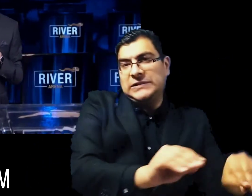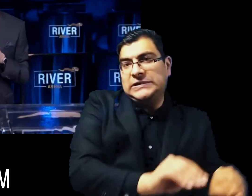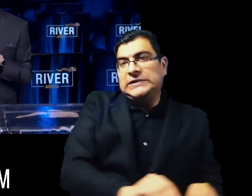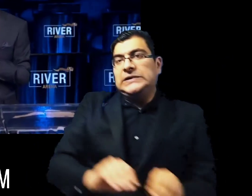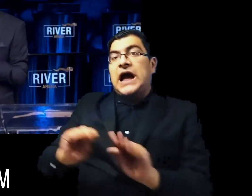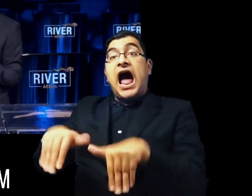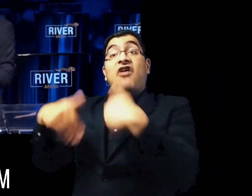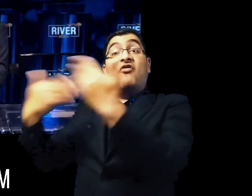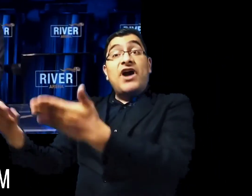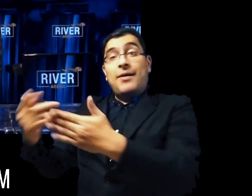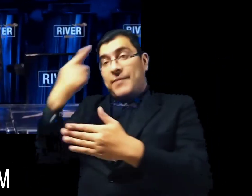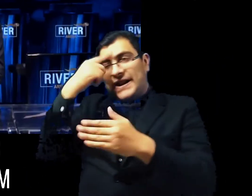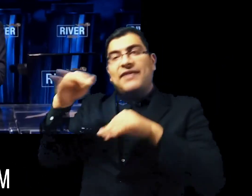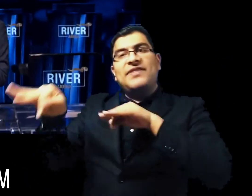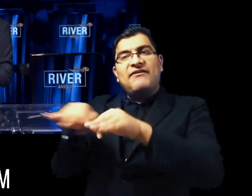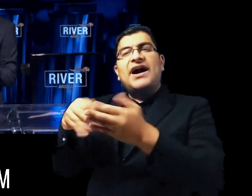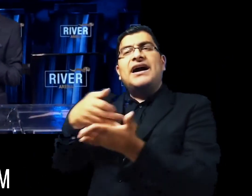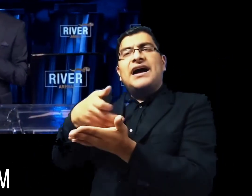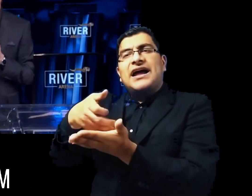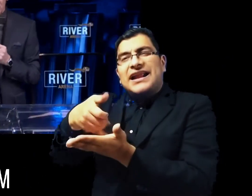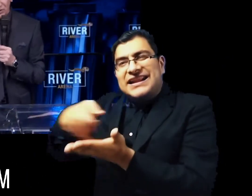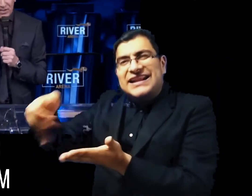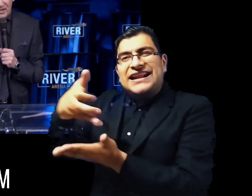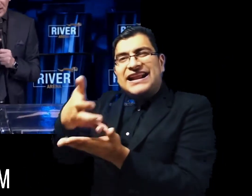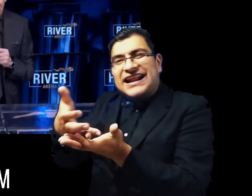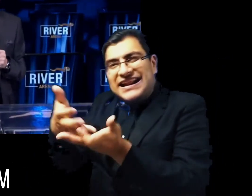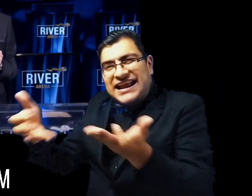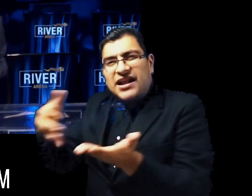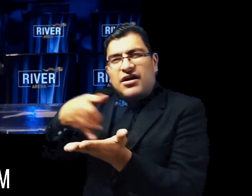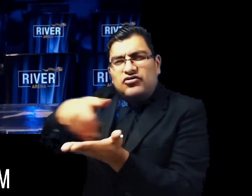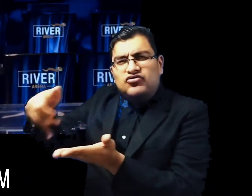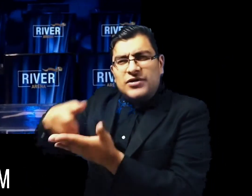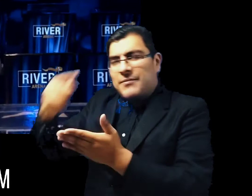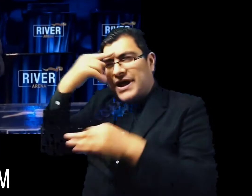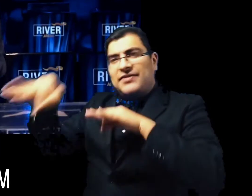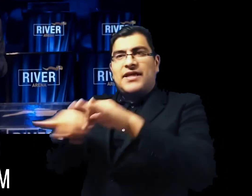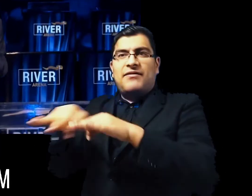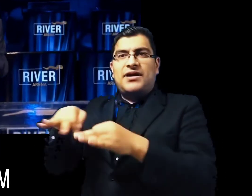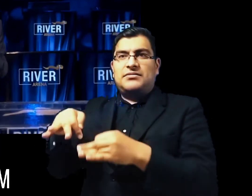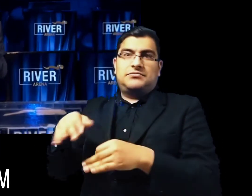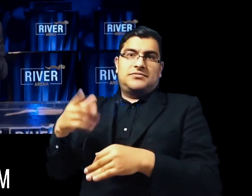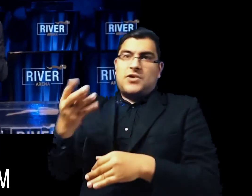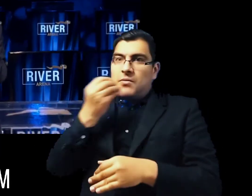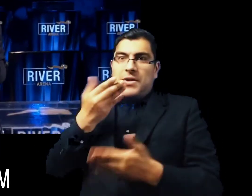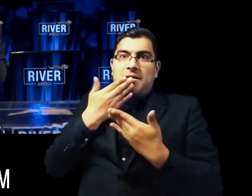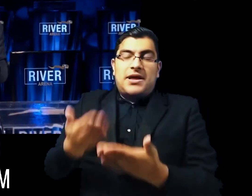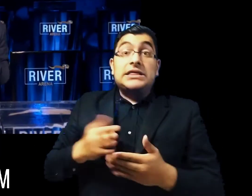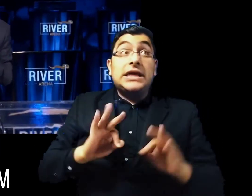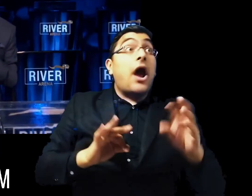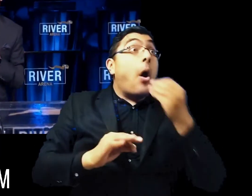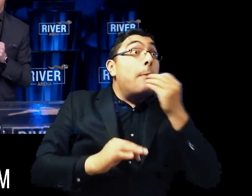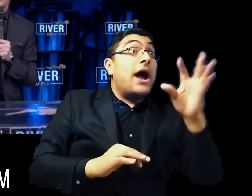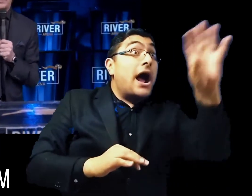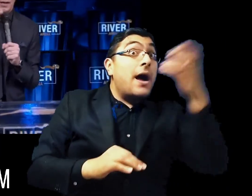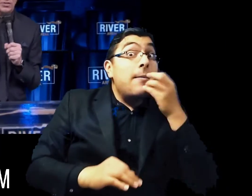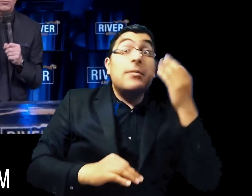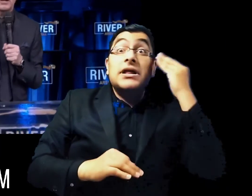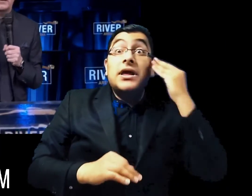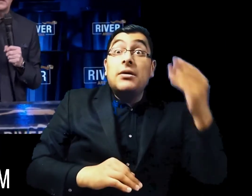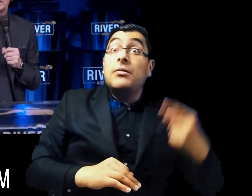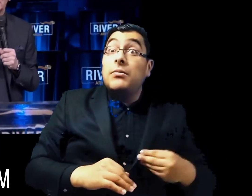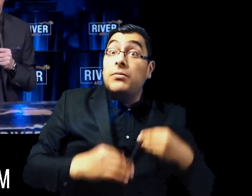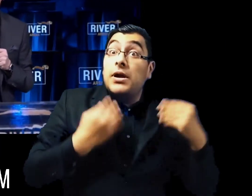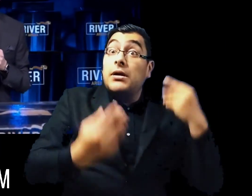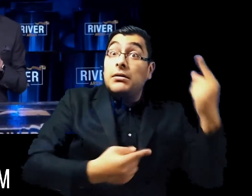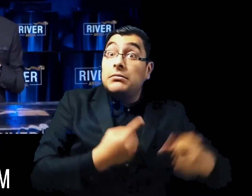para que labrase la tierra en la que fue tomado. Dios dice, este ya sabe el bien y el mal. Si come del árbol de la inmortalidad, no se